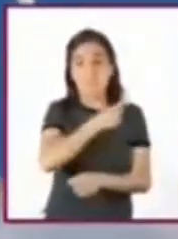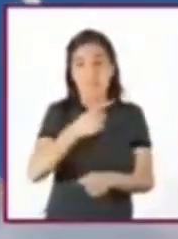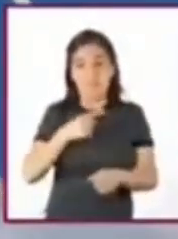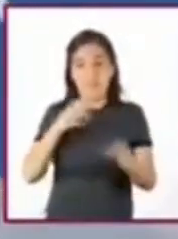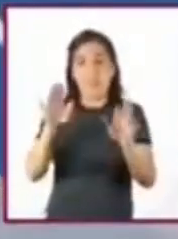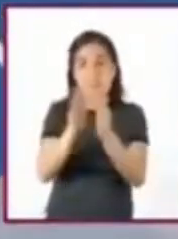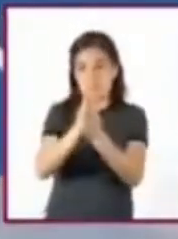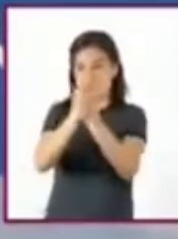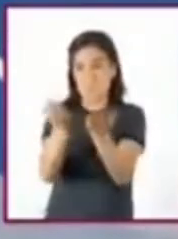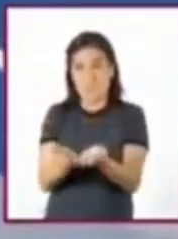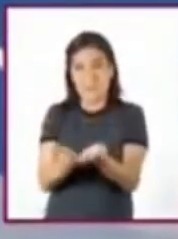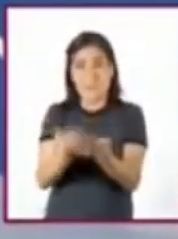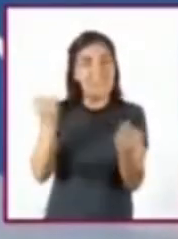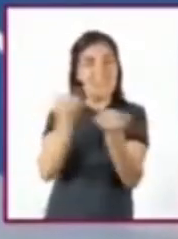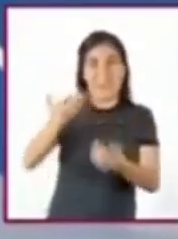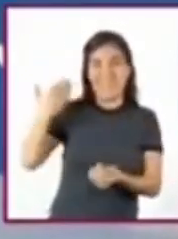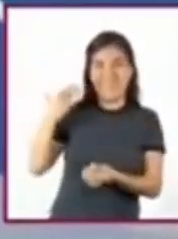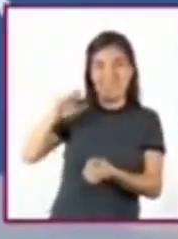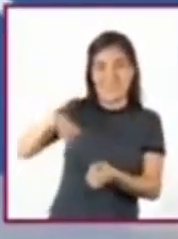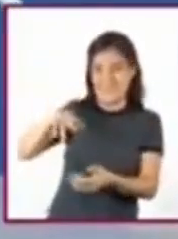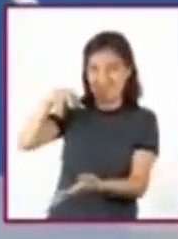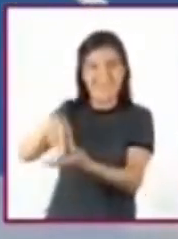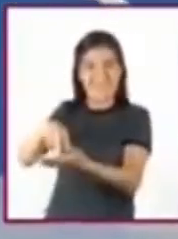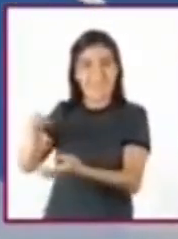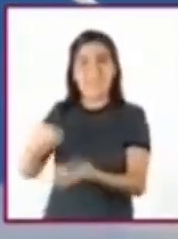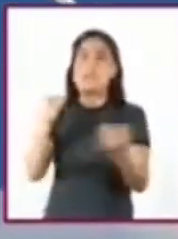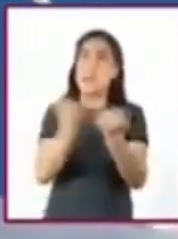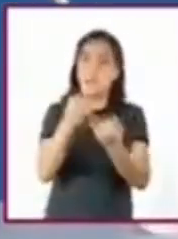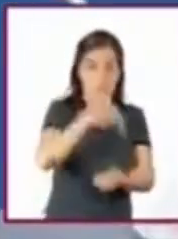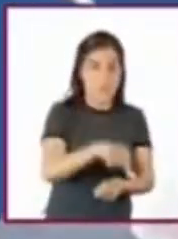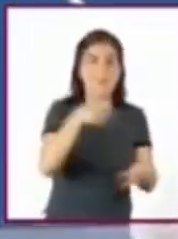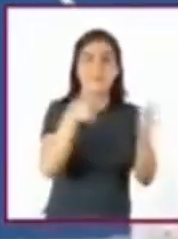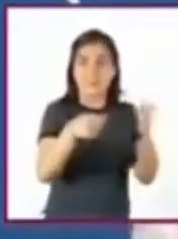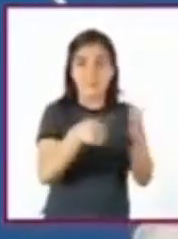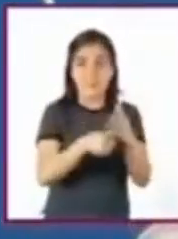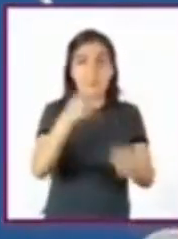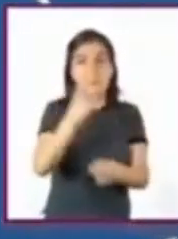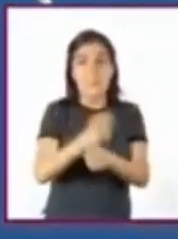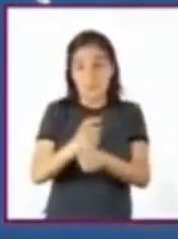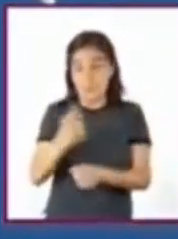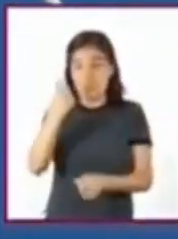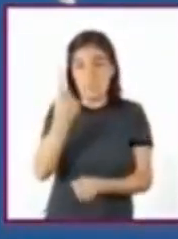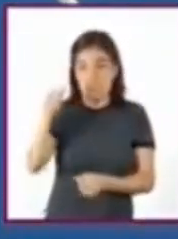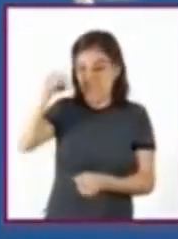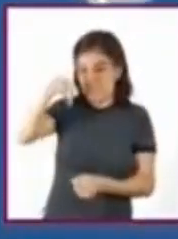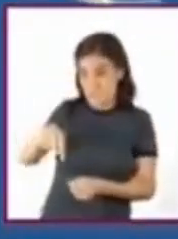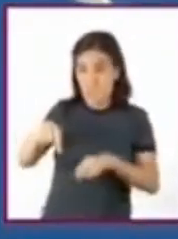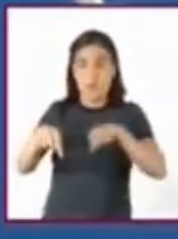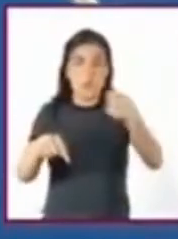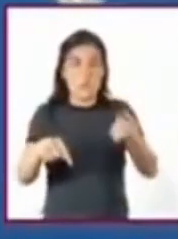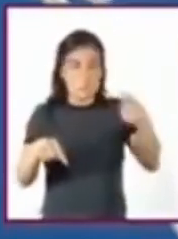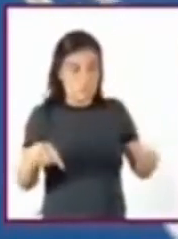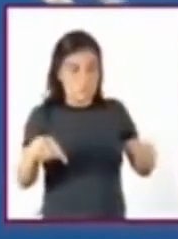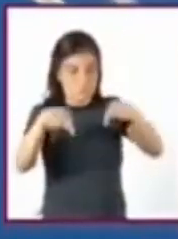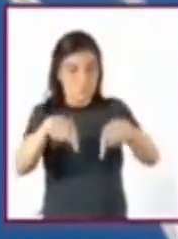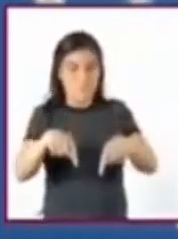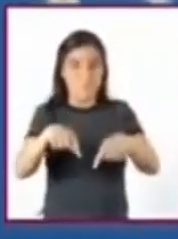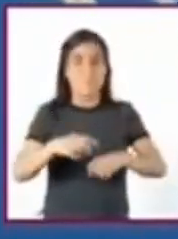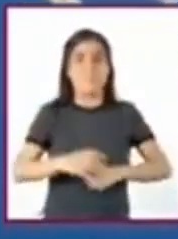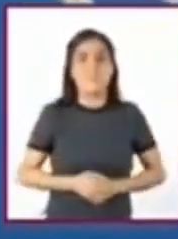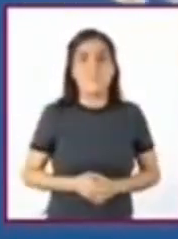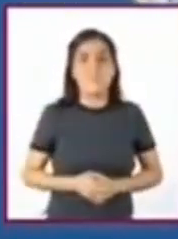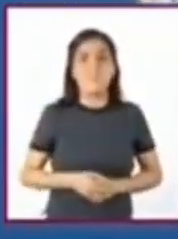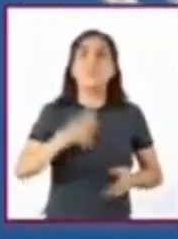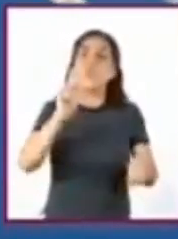análoga a como lo hicimos con el enchufe, primero colocamos una punta de un lado y la otra punta del otro lado.